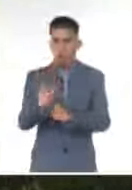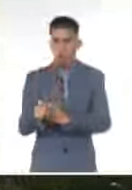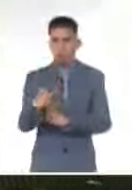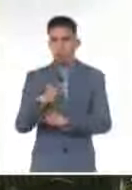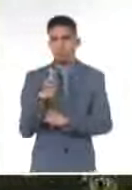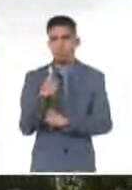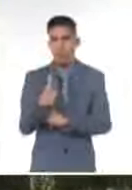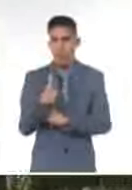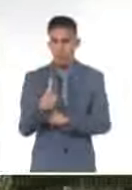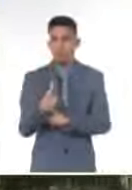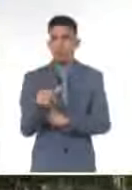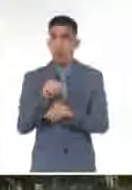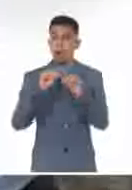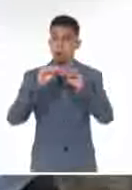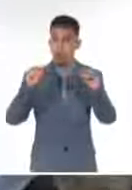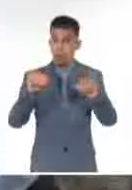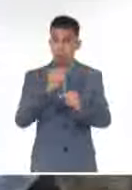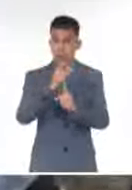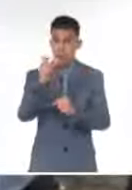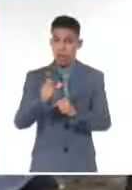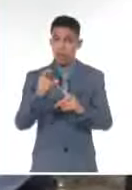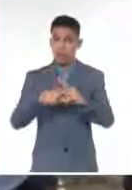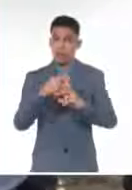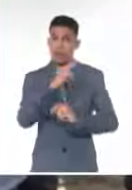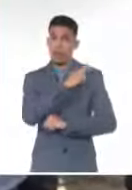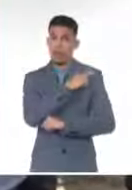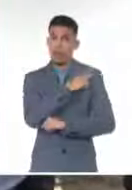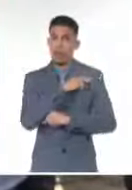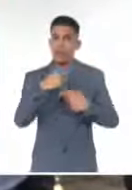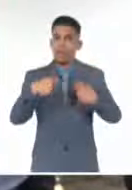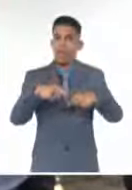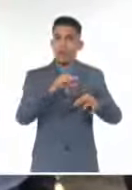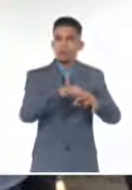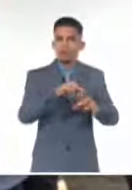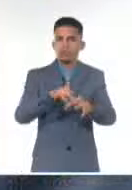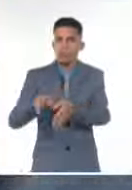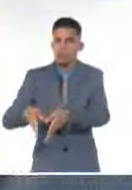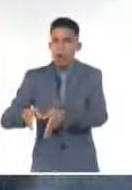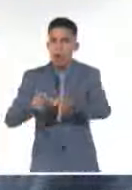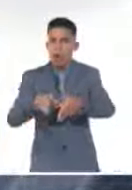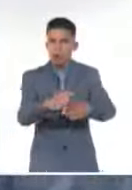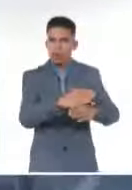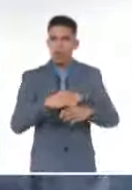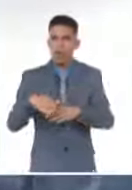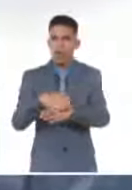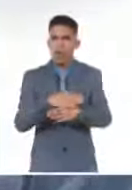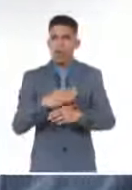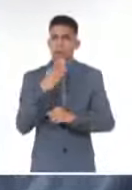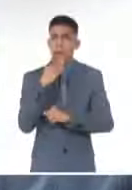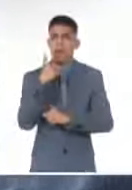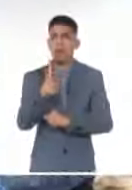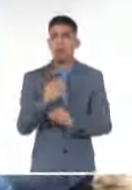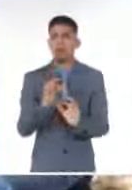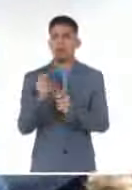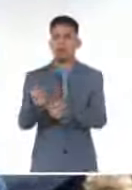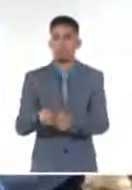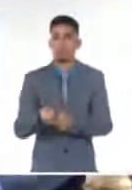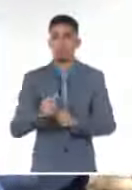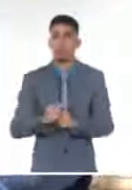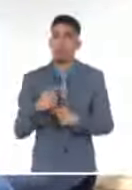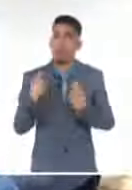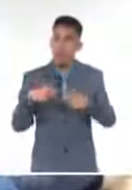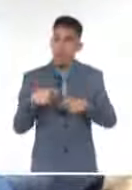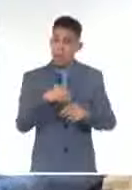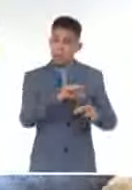vez que convocó a sus trabajadores y directivos a sembrar más cultivos varios y potenciar la ganadería. Hay que producir más alimentos. Aquí hay